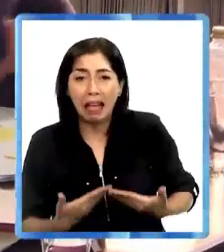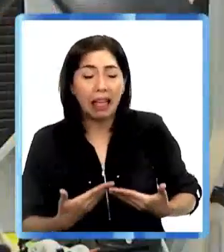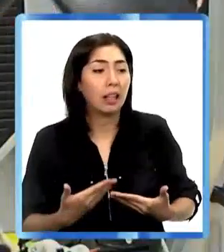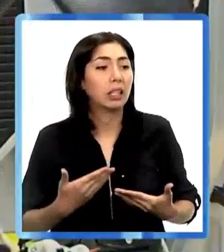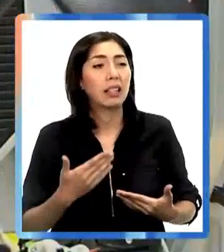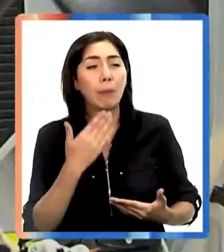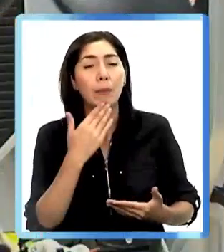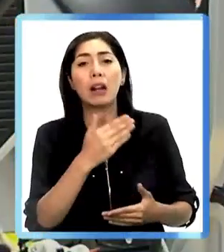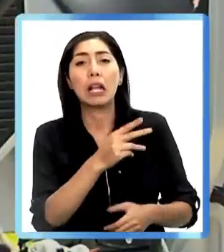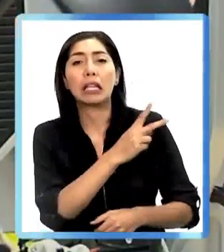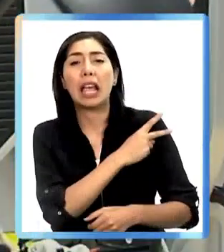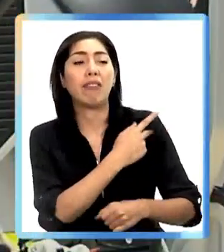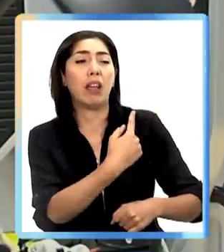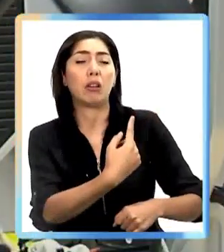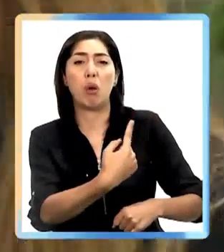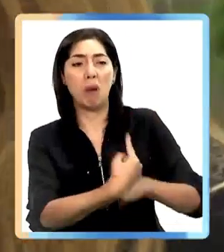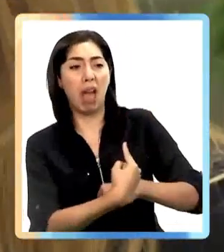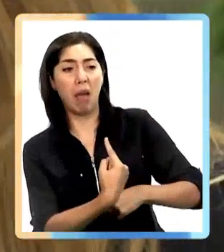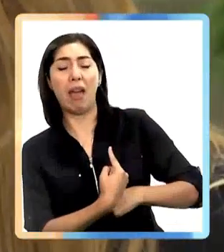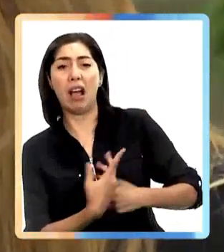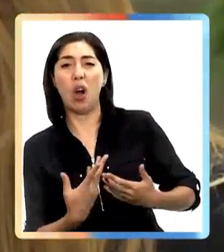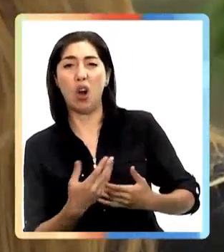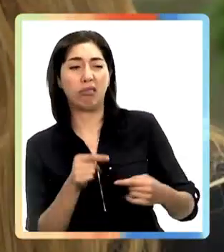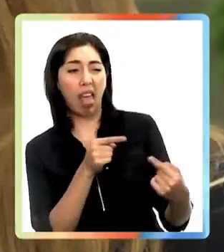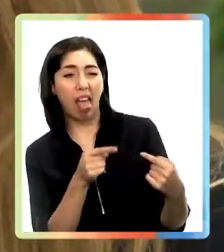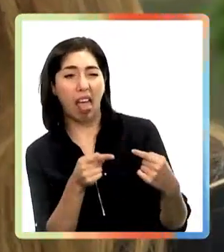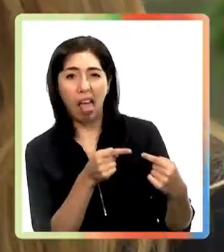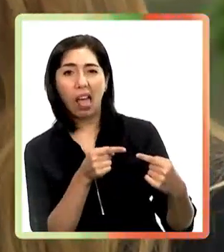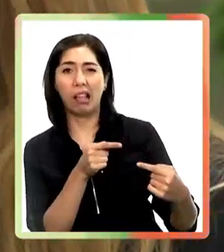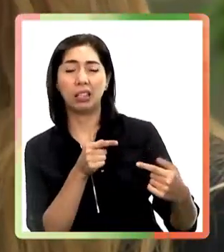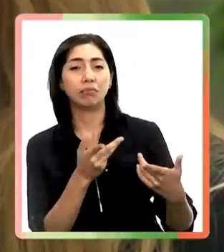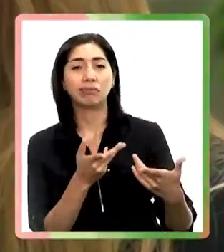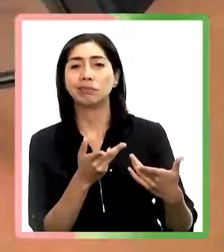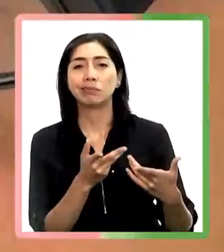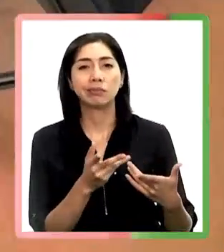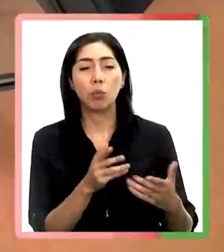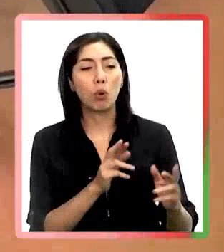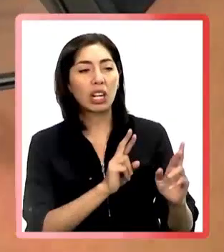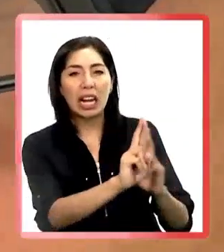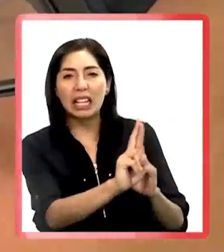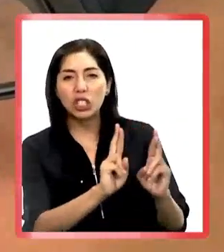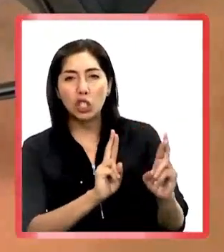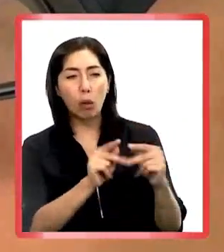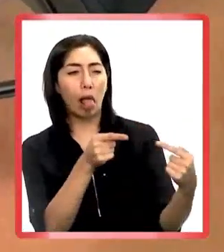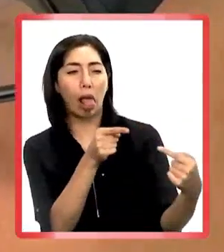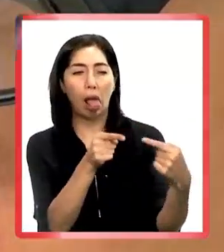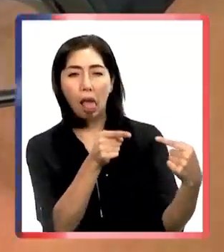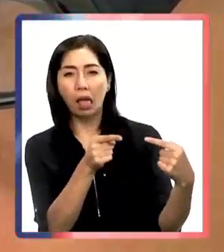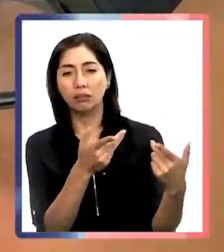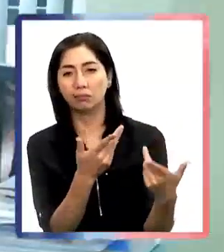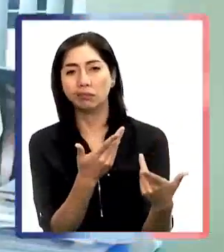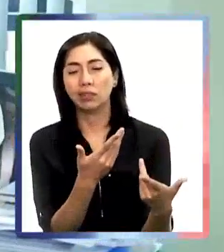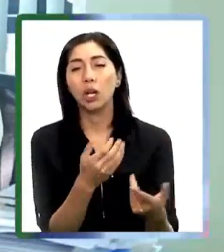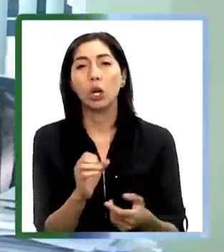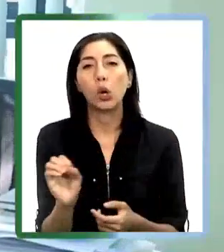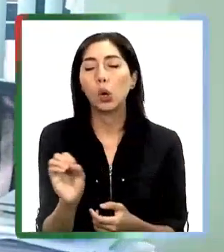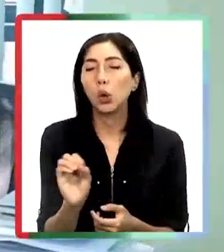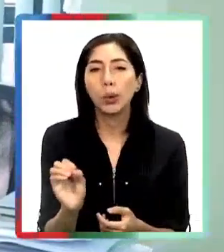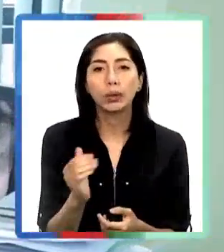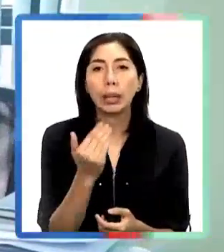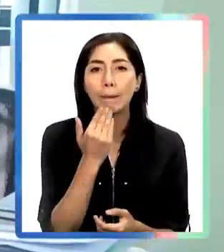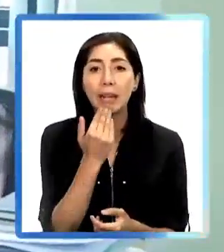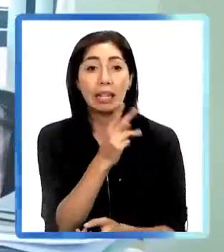laborales muy exigentes, malos ambientes laborales, conflictos relacionales dentro del trabajo,